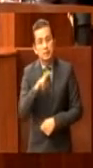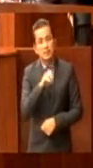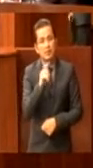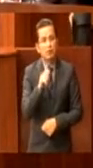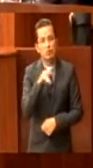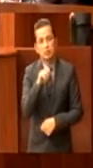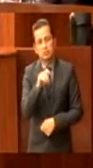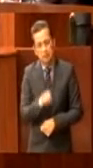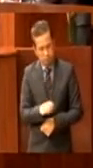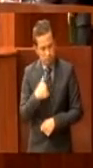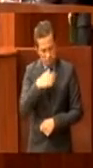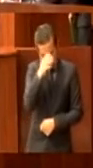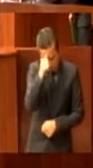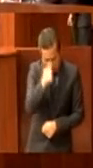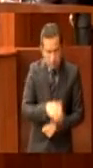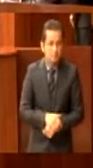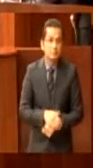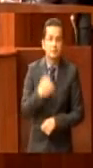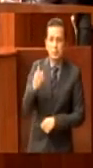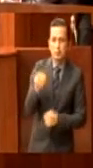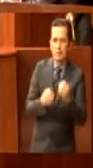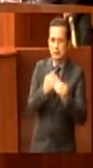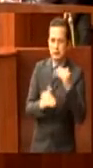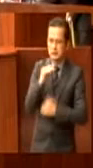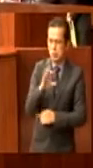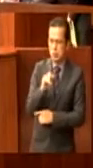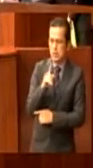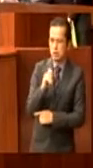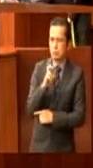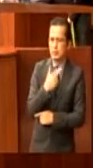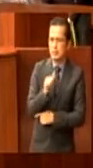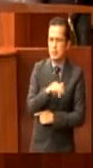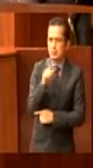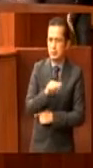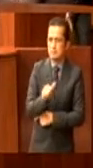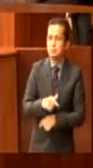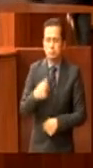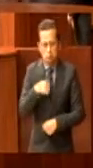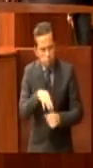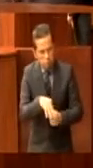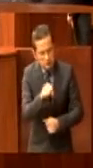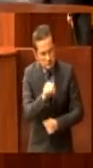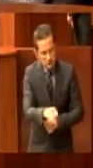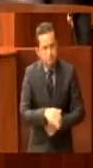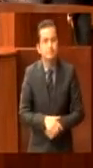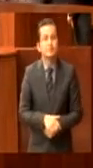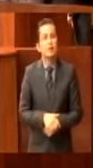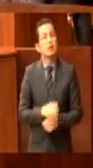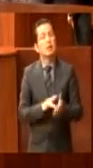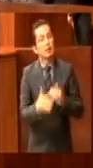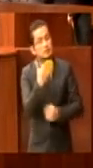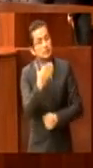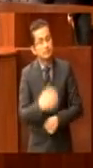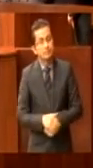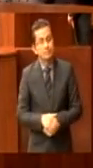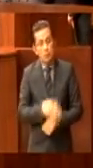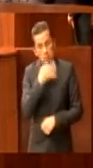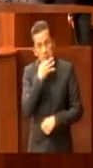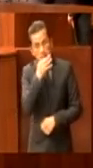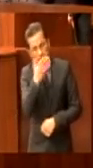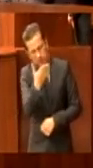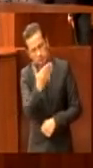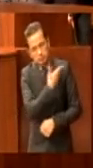de acuerdo al en gracias presidenta magistrado carlos en donde es toledo poner al favor pues gracias magistrado presidente al mundo que los